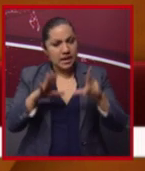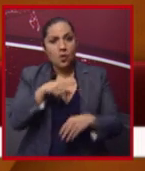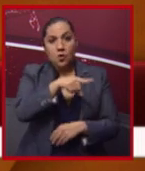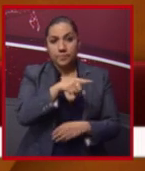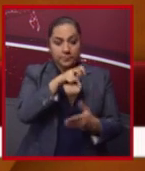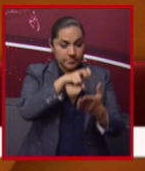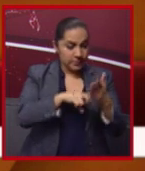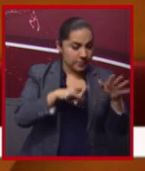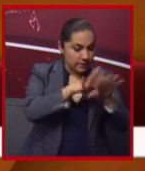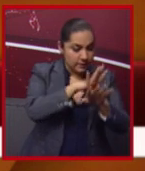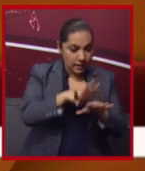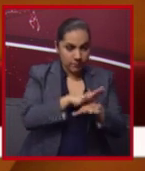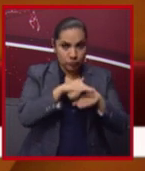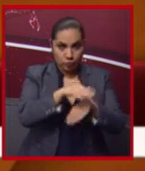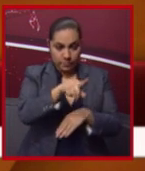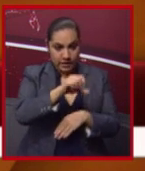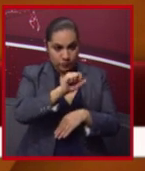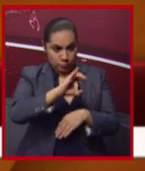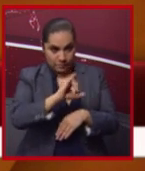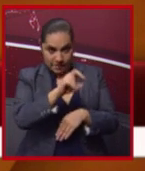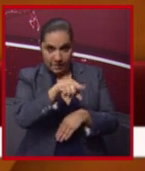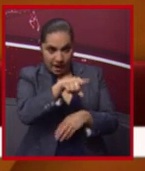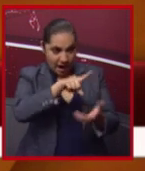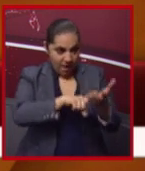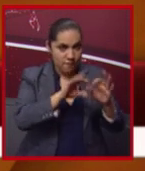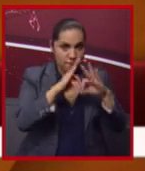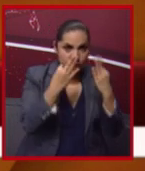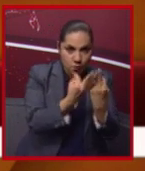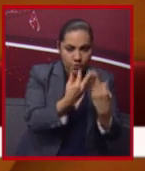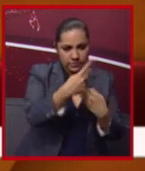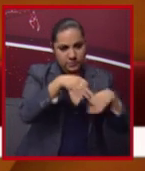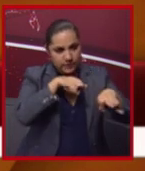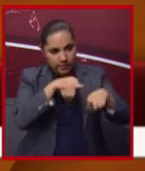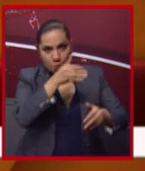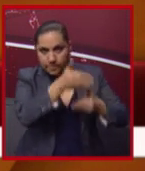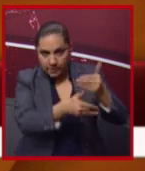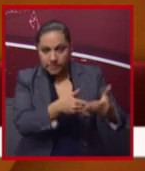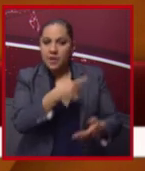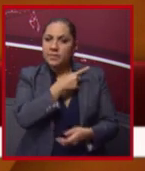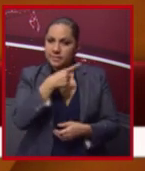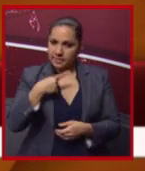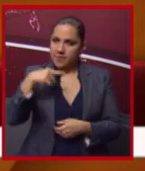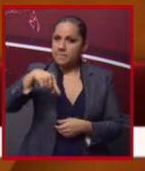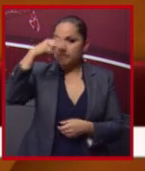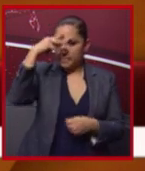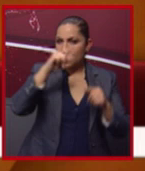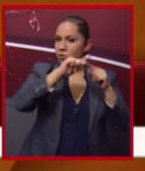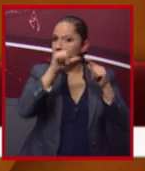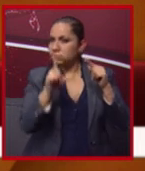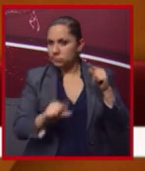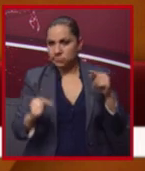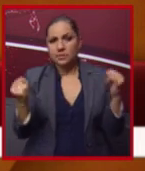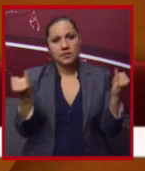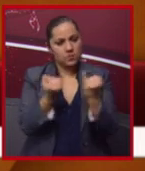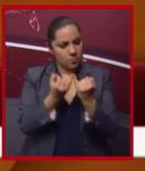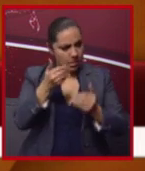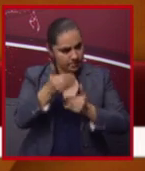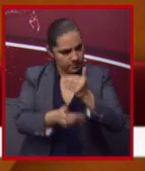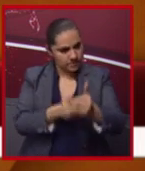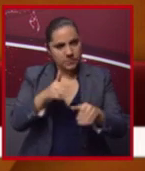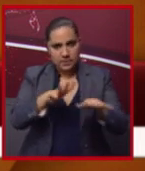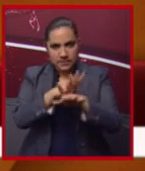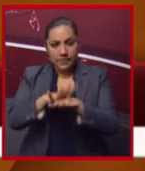antesala de la reforma de la justicia en nuestro país. Vengo desde la modestia de mis orígenes